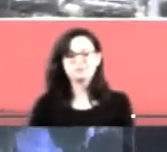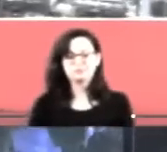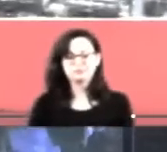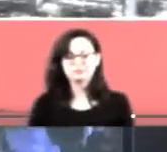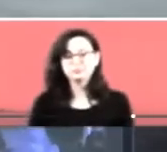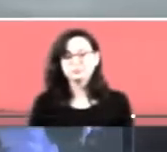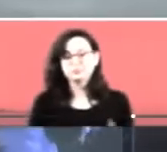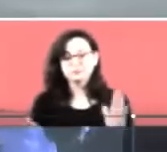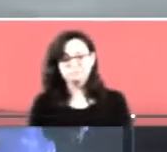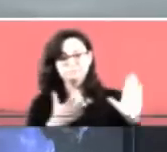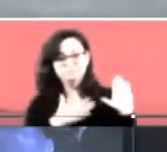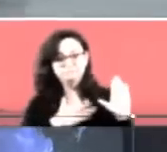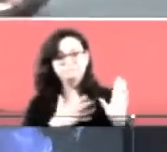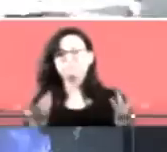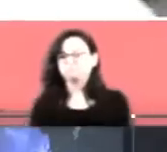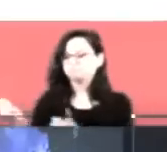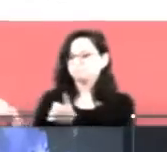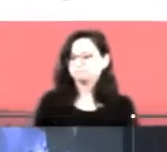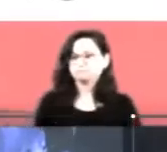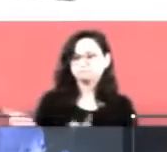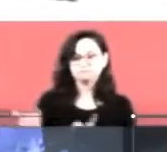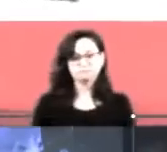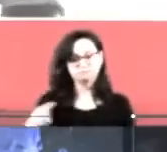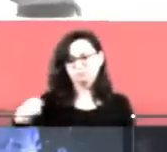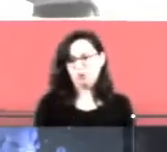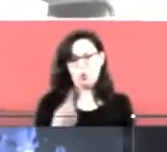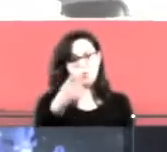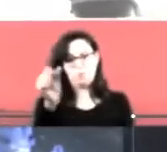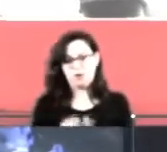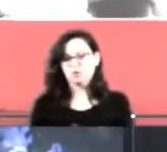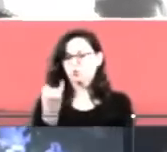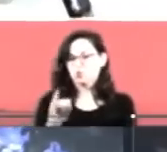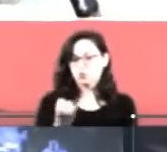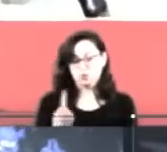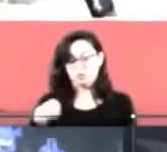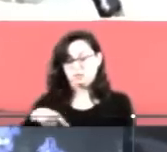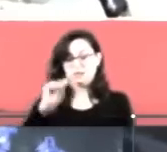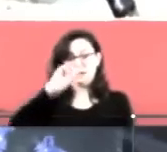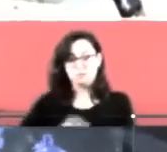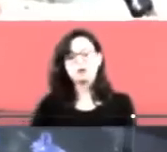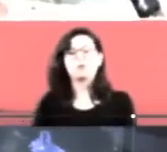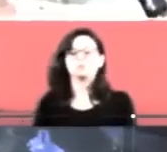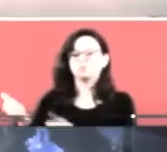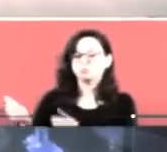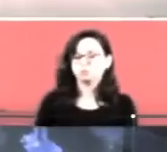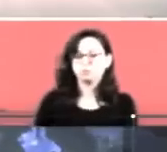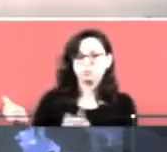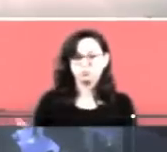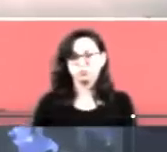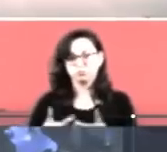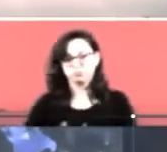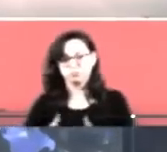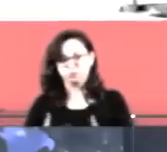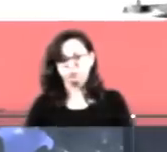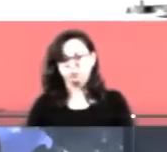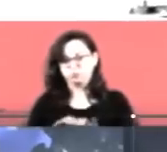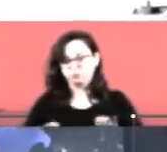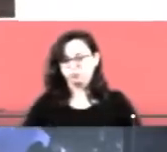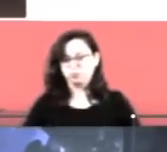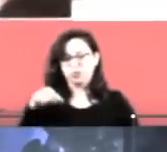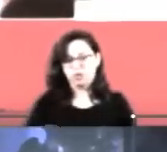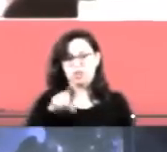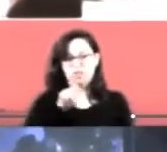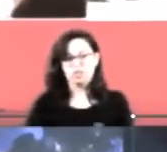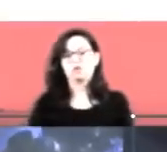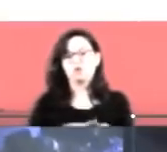obra trae de contenido nacional. Te puedo decir que en Nuevo León, todos los talleres de metal mecánica de Nuevo León, todos están trabajando para Dos